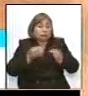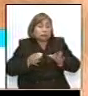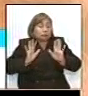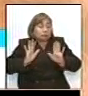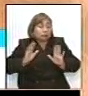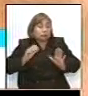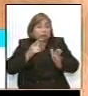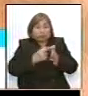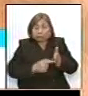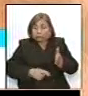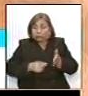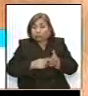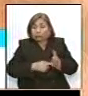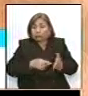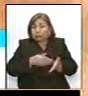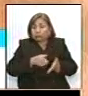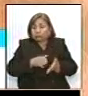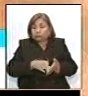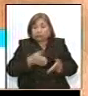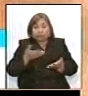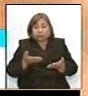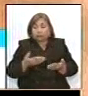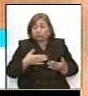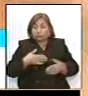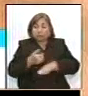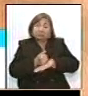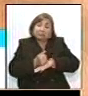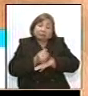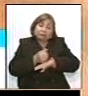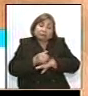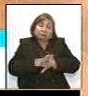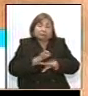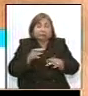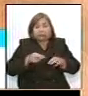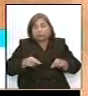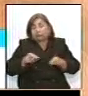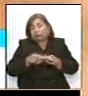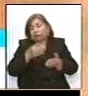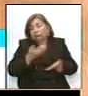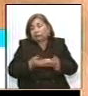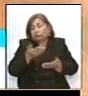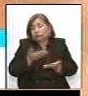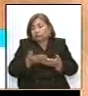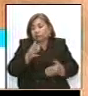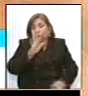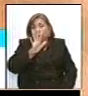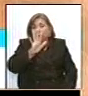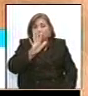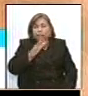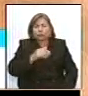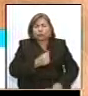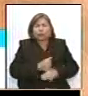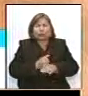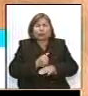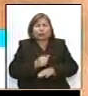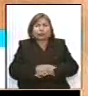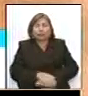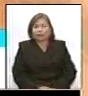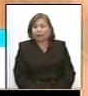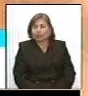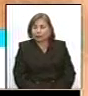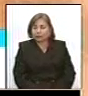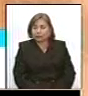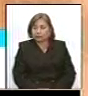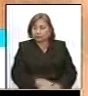negado que hubiera mandado a mi asesor, bueno, pues la práctica parlamentaria tendría que procesar a más de 100 congresistas que hacen lo mismo. Es